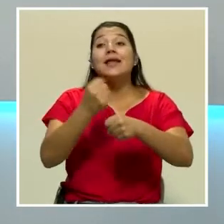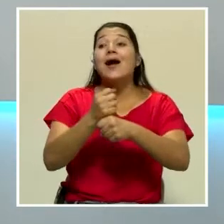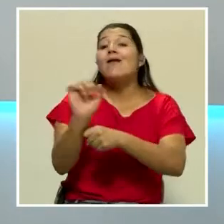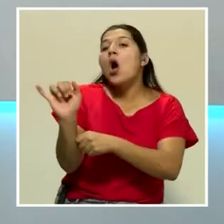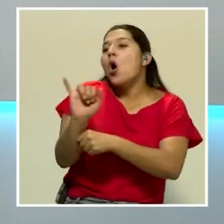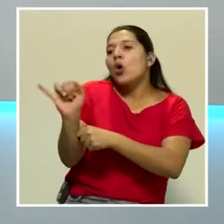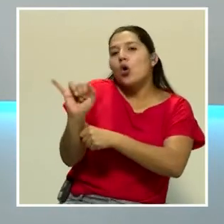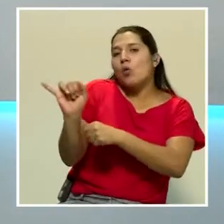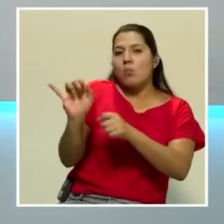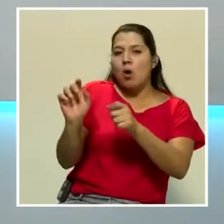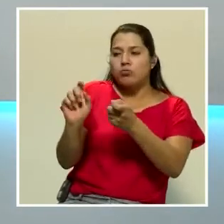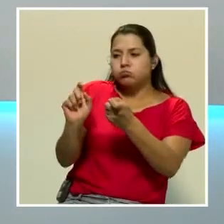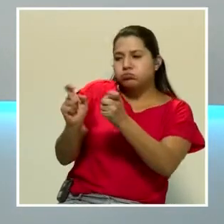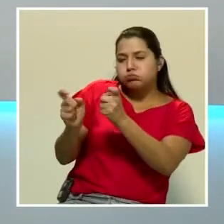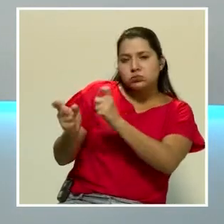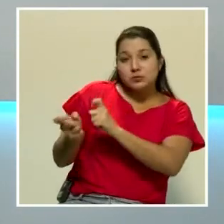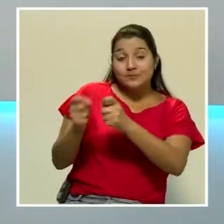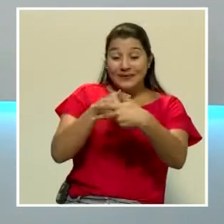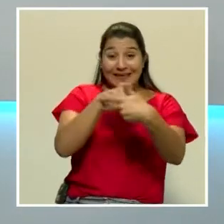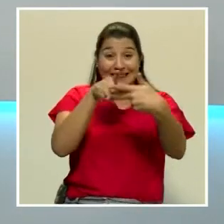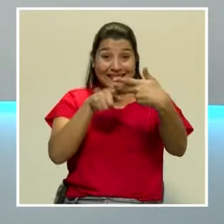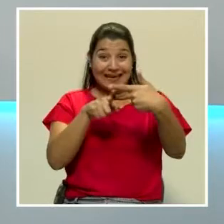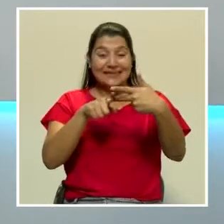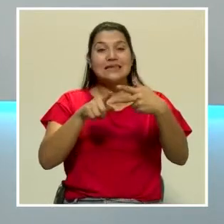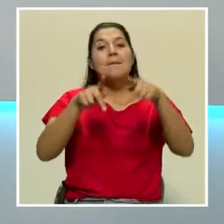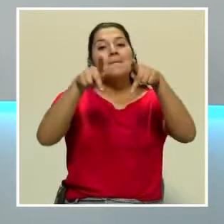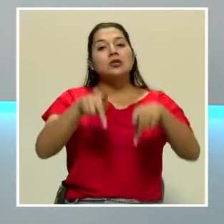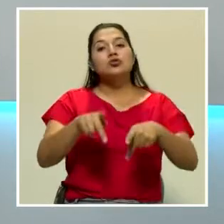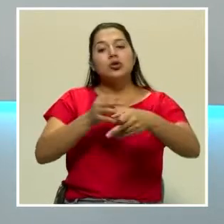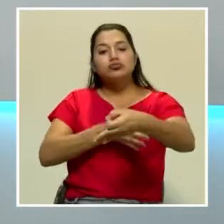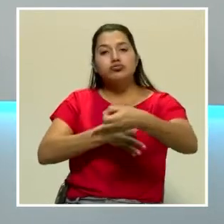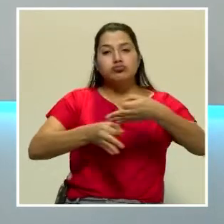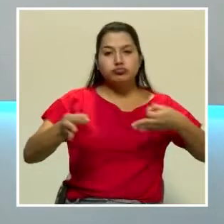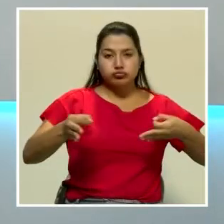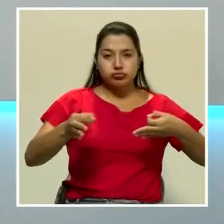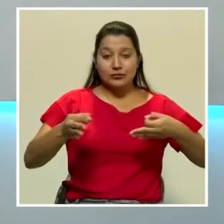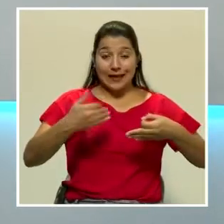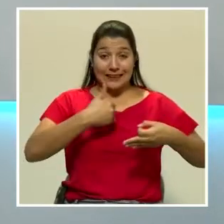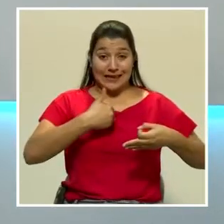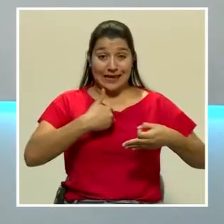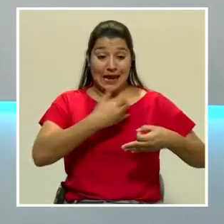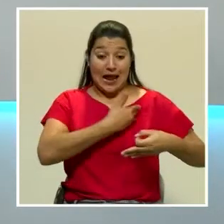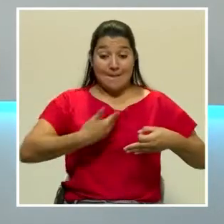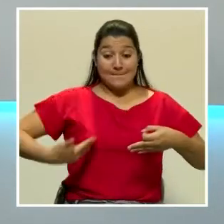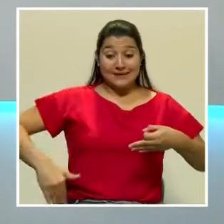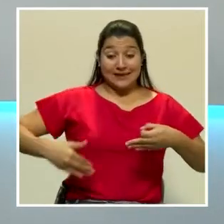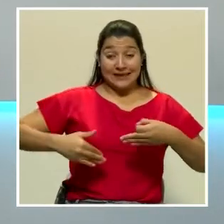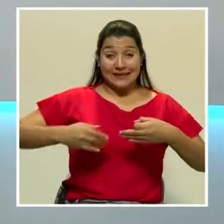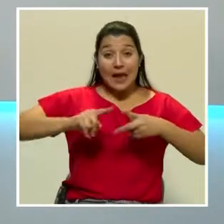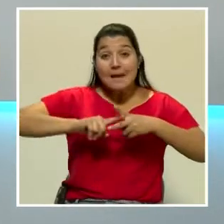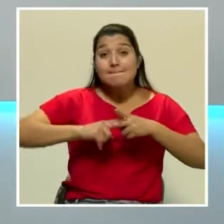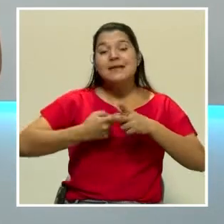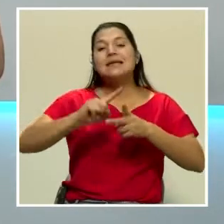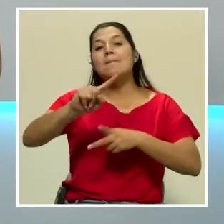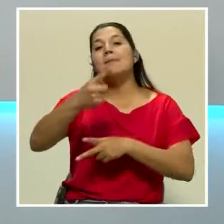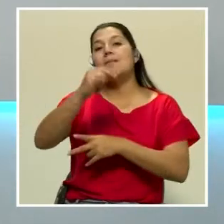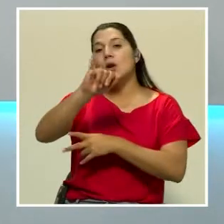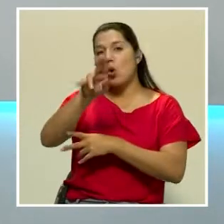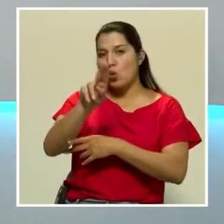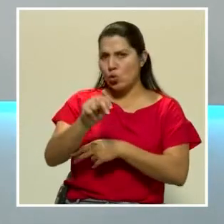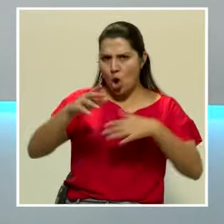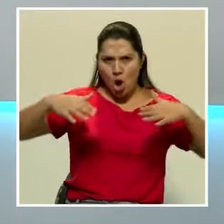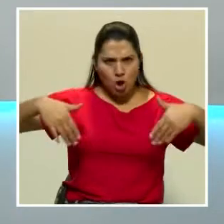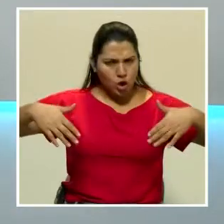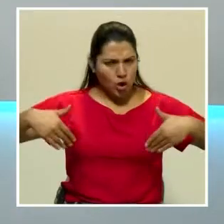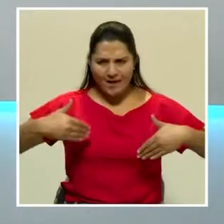3 entonces las bajas o los cambios que Carlos Alvarado tendrá a partir del 1 de junio en su gobierno. Aún no está